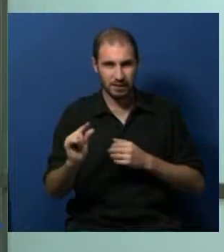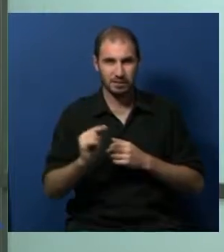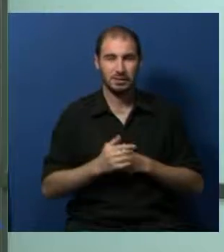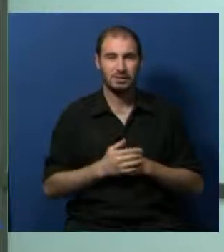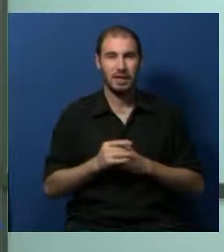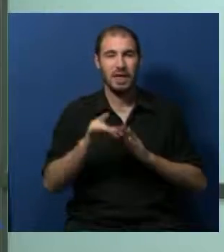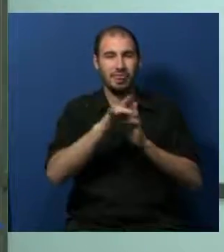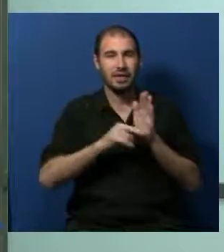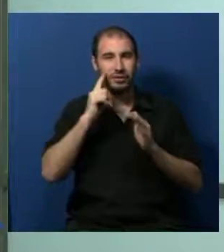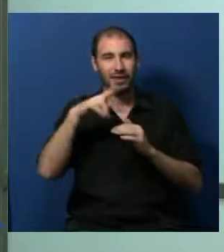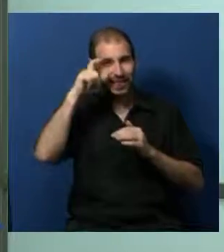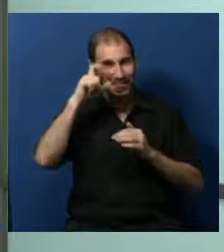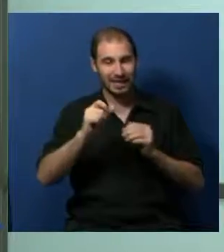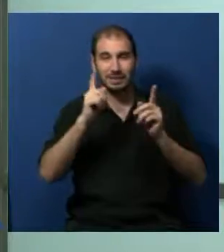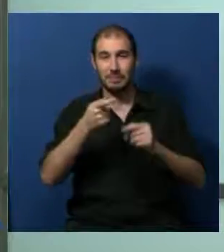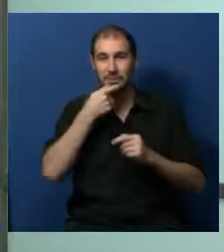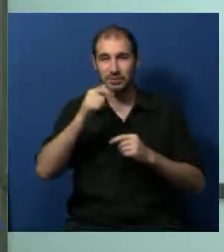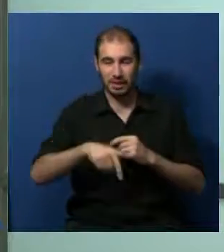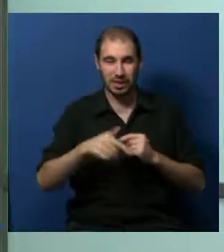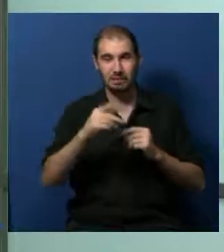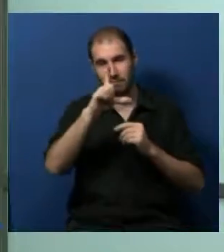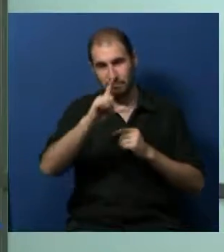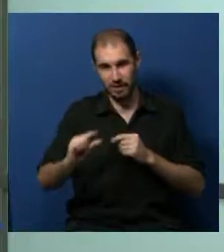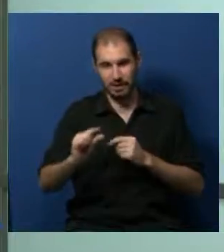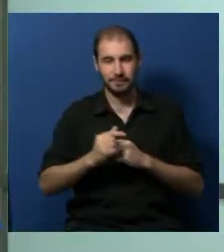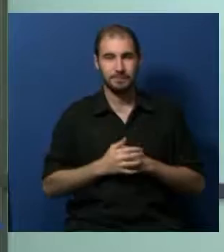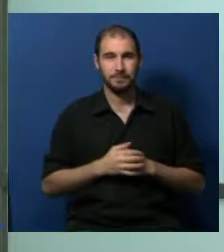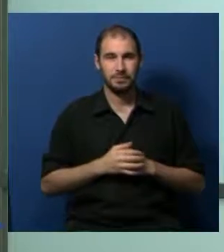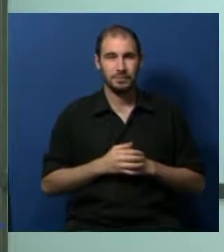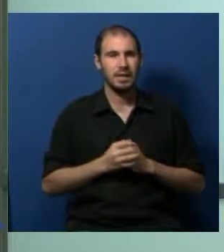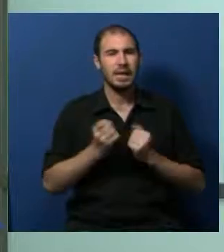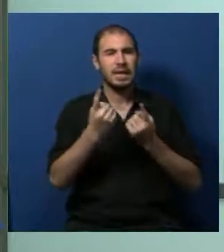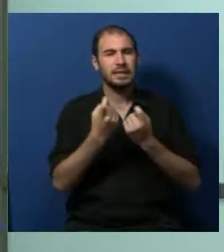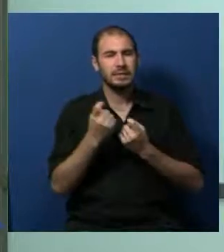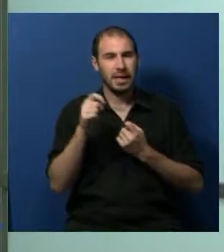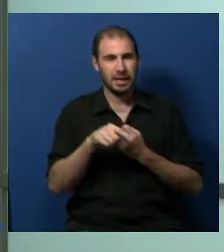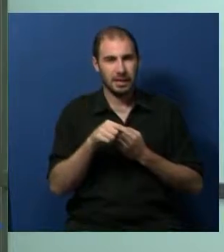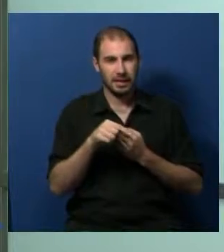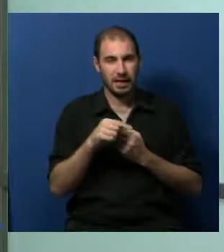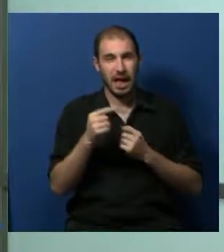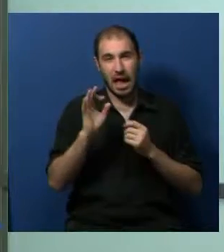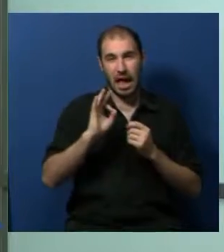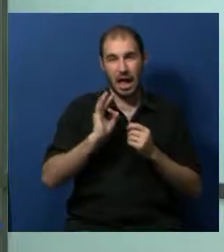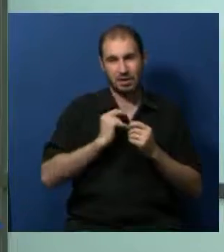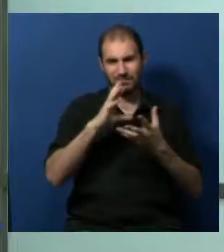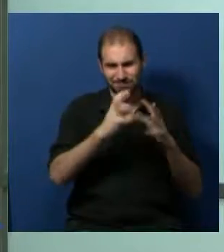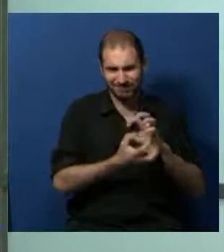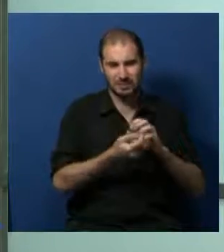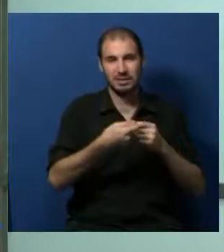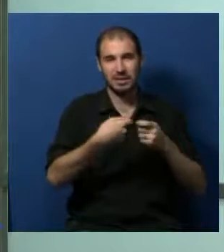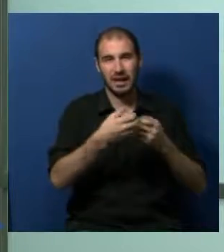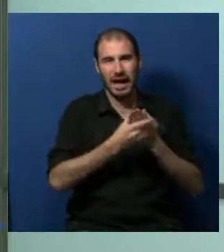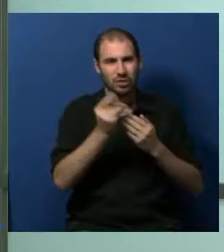los datos del INDEC, incluso aquí en la provincia de Mendoza han dado en baja. ¿Se necesitaba de un año de recesión o de ajuste,